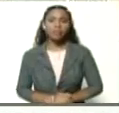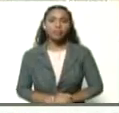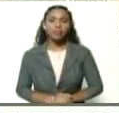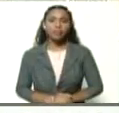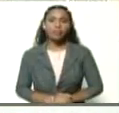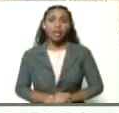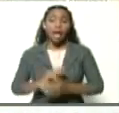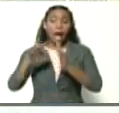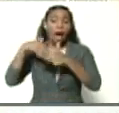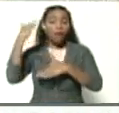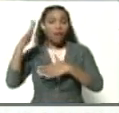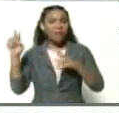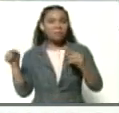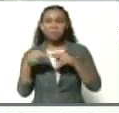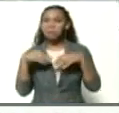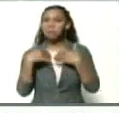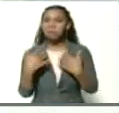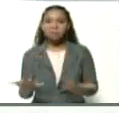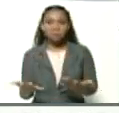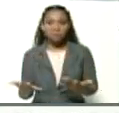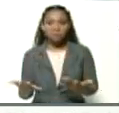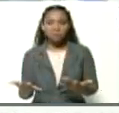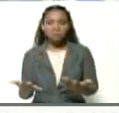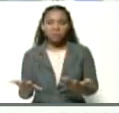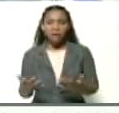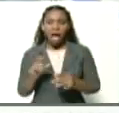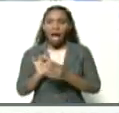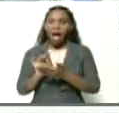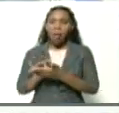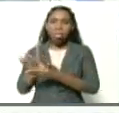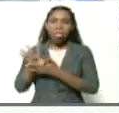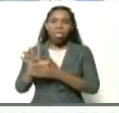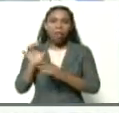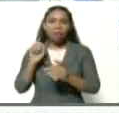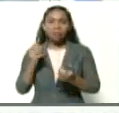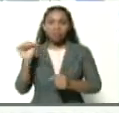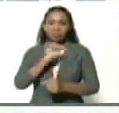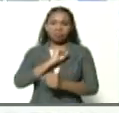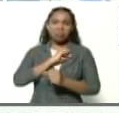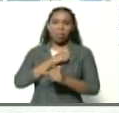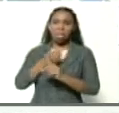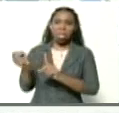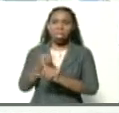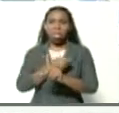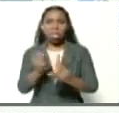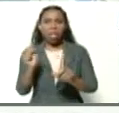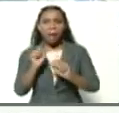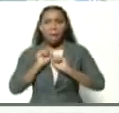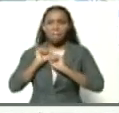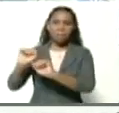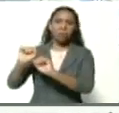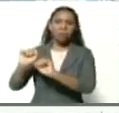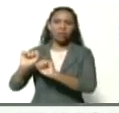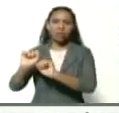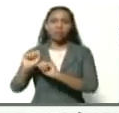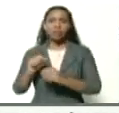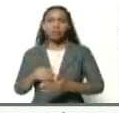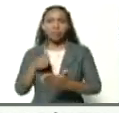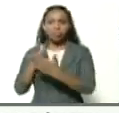En el exterior lo que consiguen es exclusión, xenofobia, desprecio, ataques,